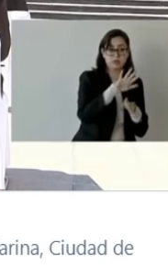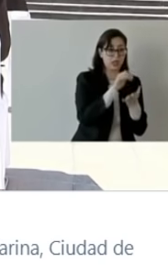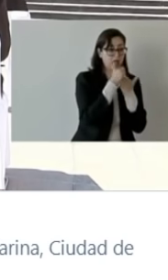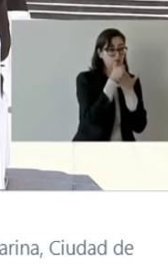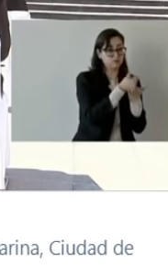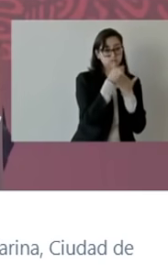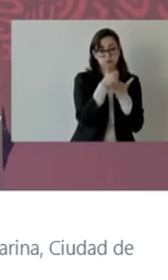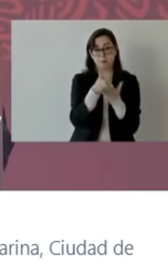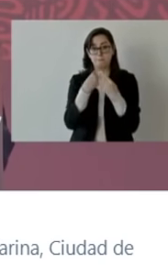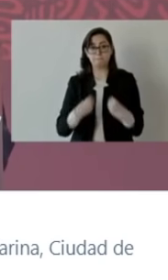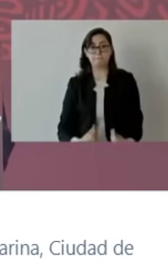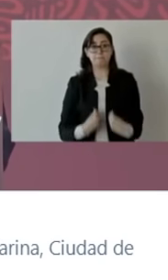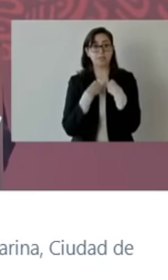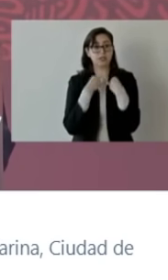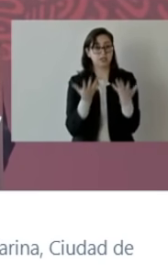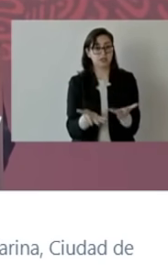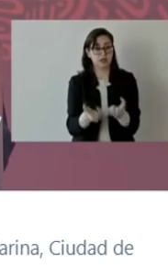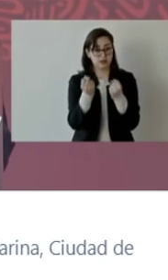salvar vidas.